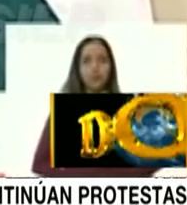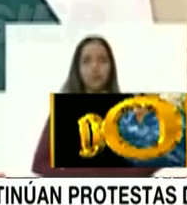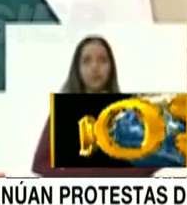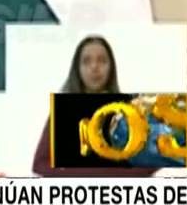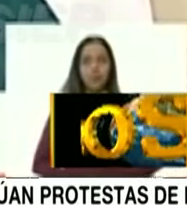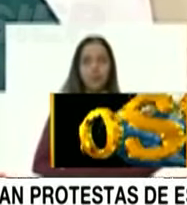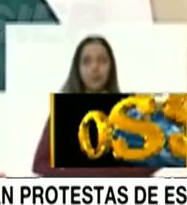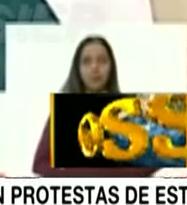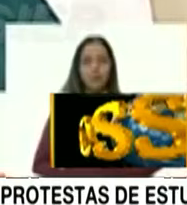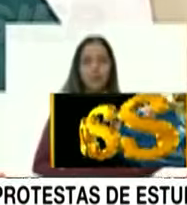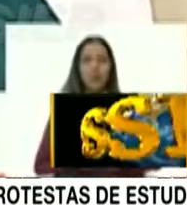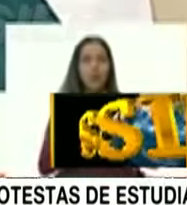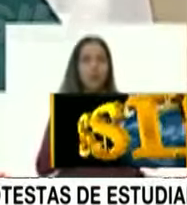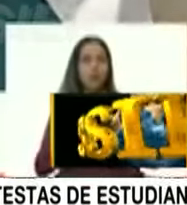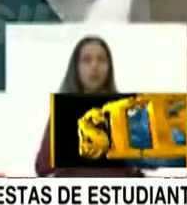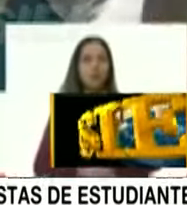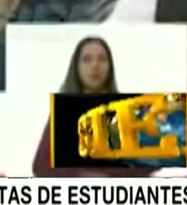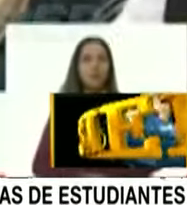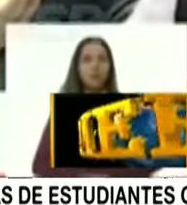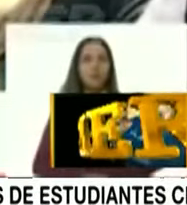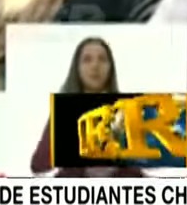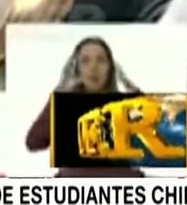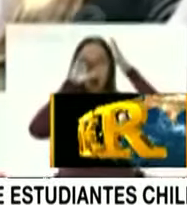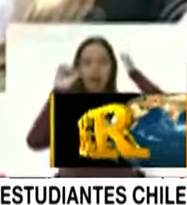Excelentísimos y queridos embajadores,